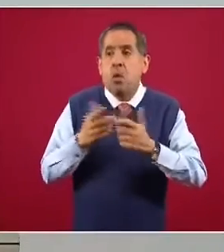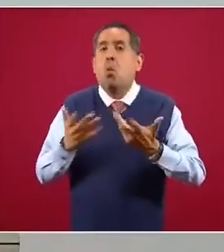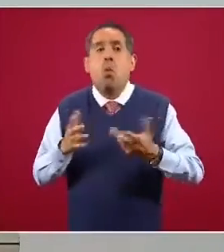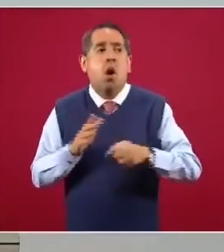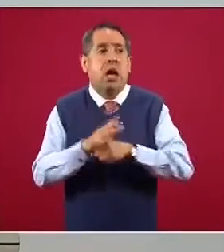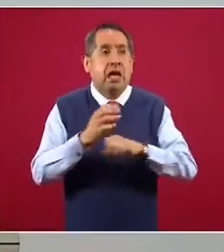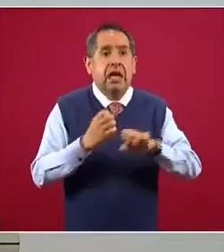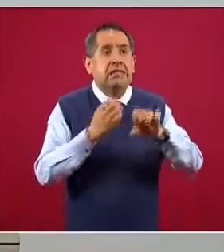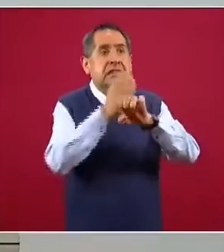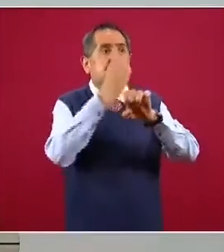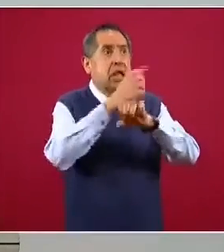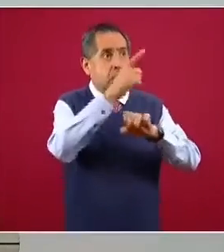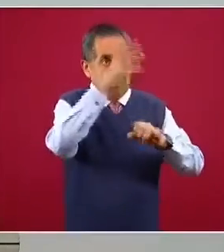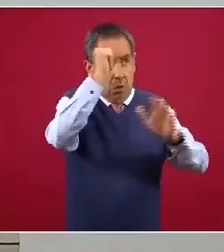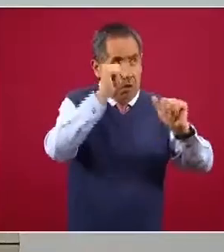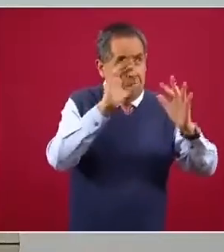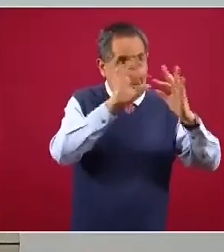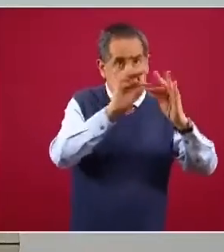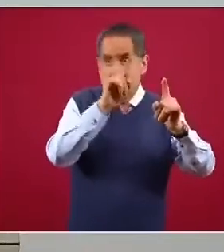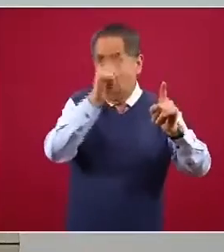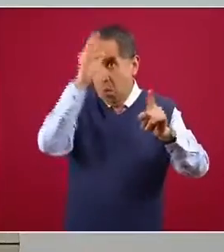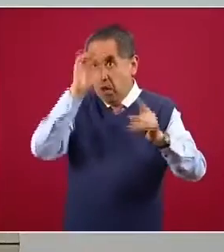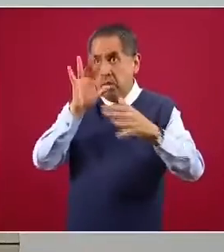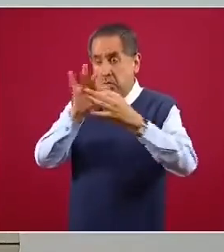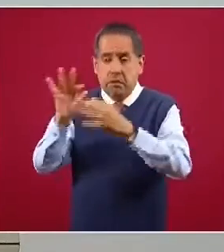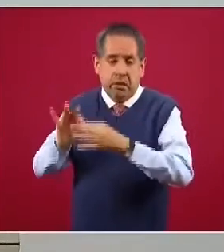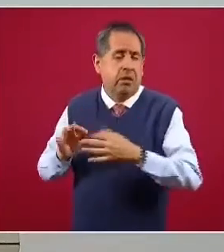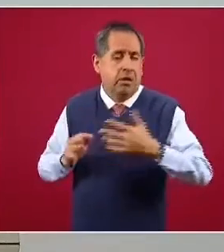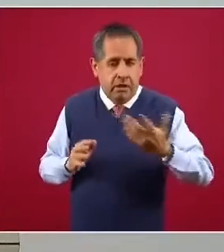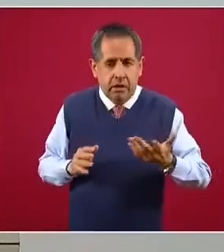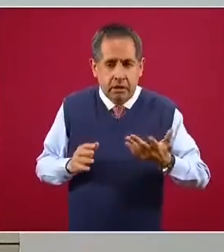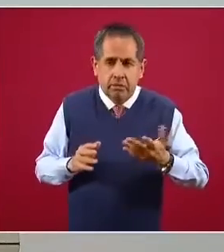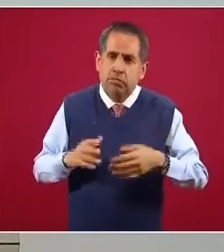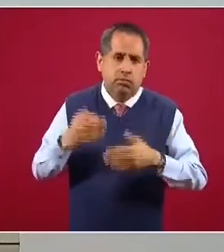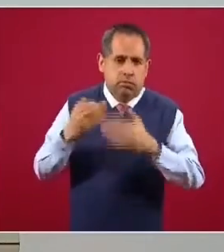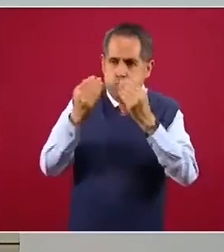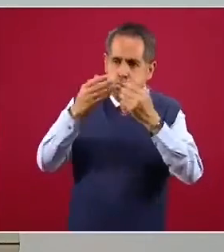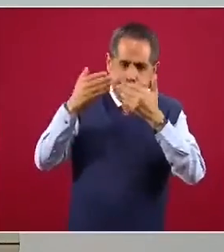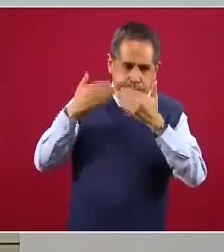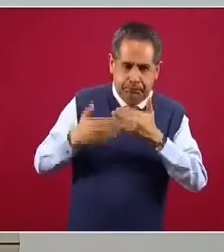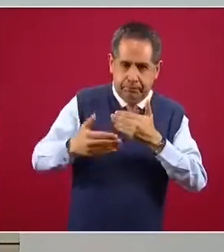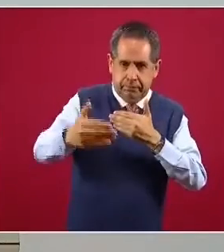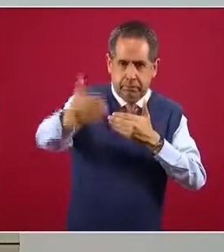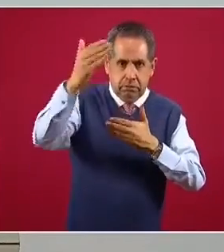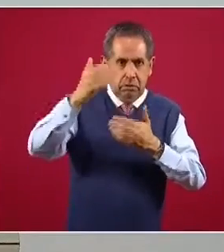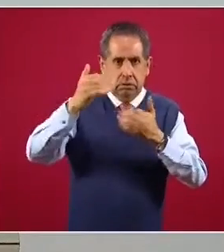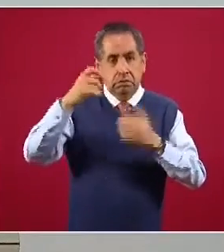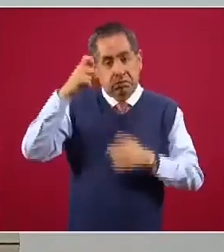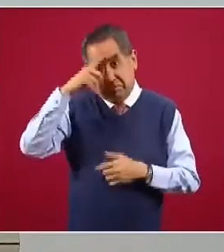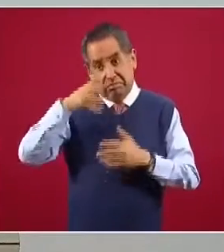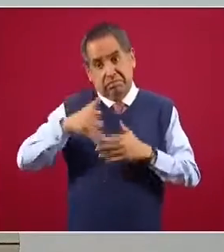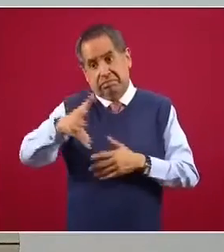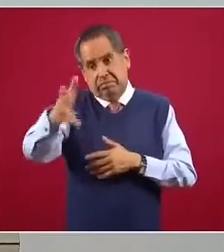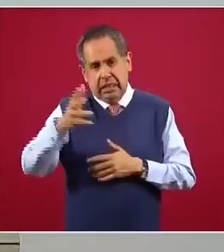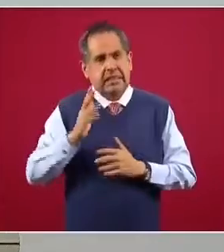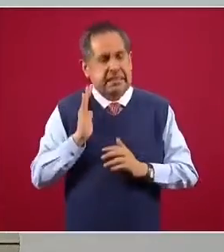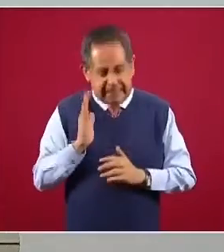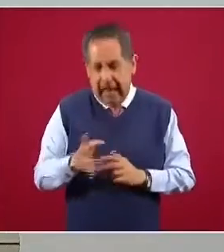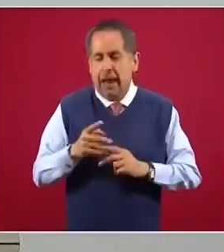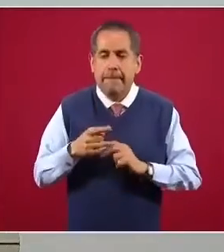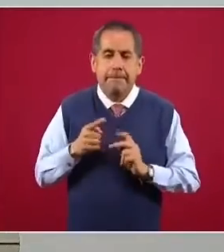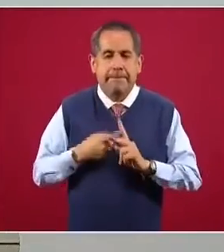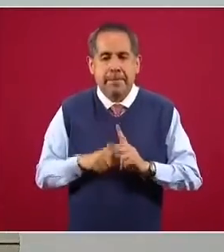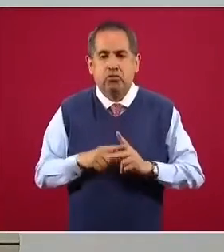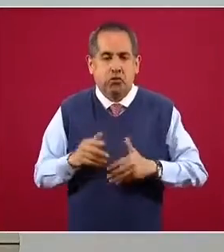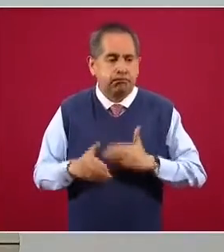donde tiene estos convenios de colaboración, pues tiene mucho camino por recorrer y que ya se está recorriendo.